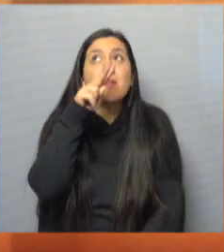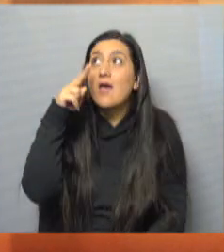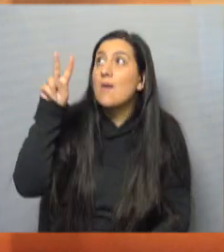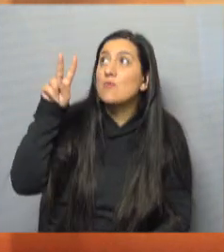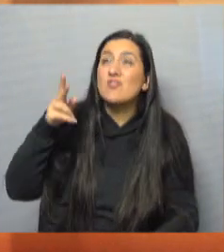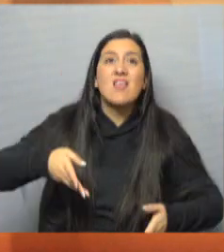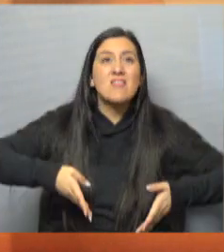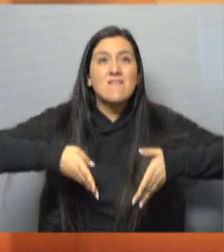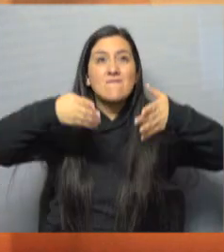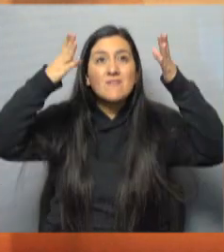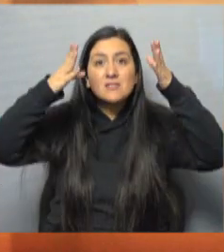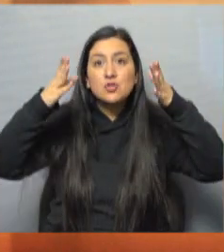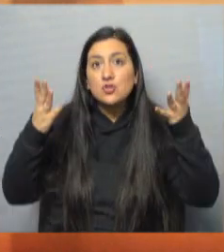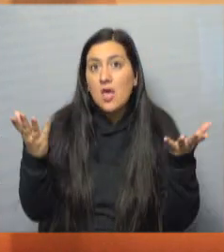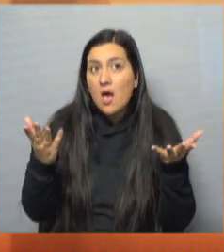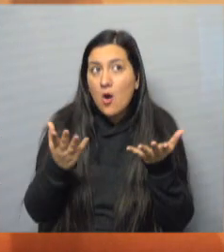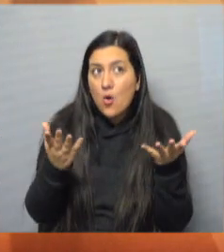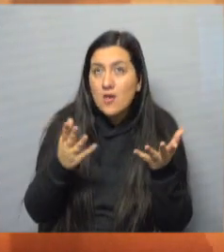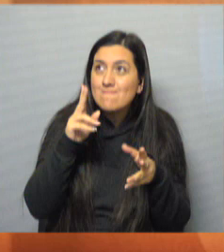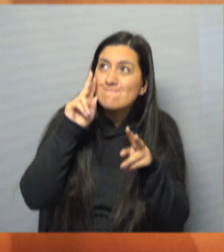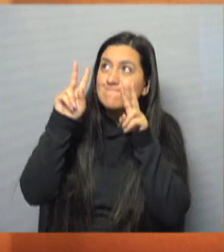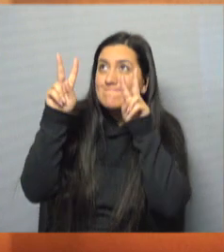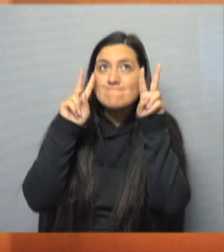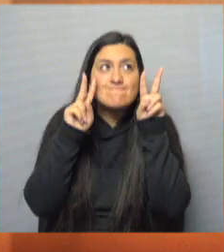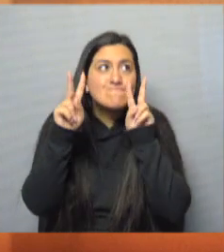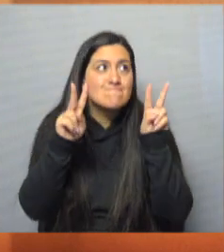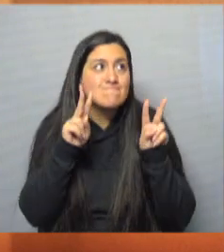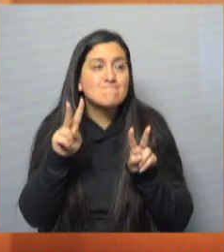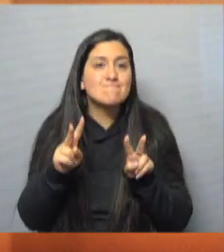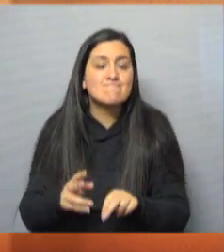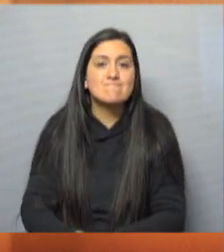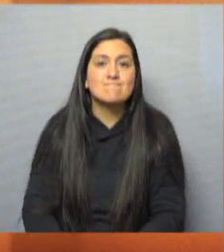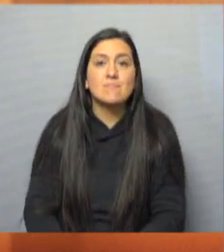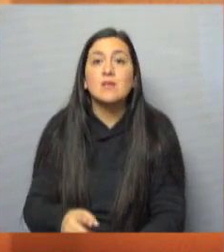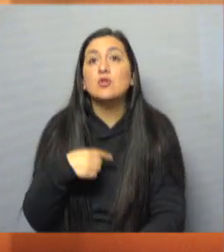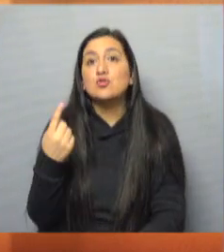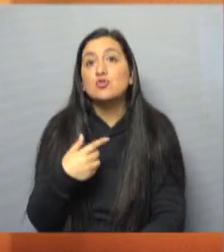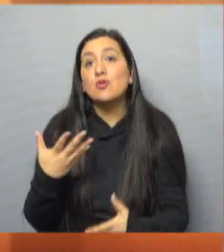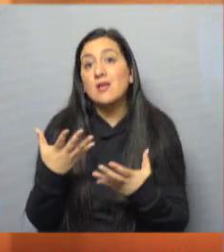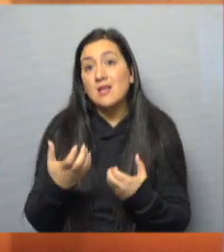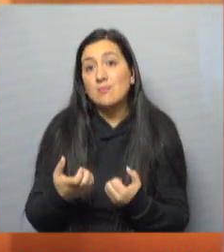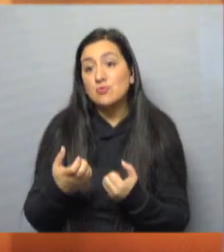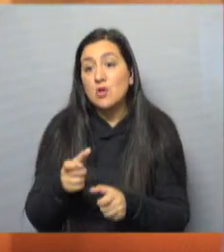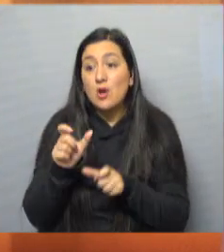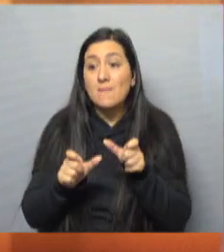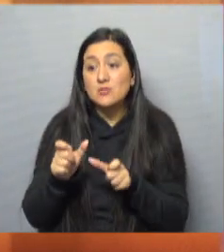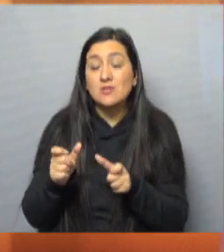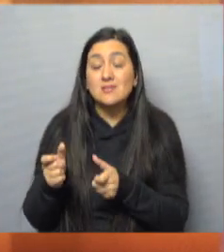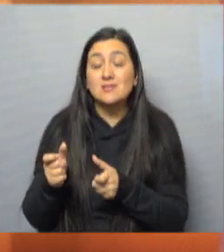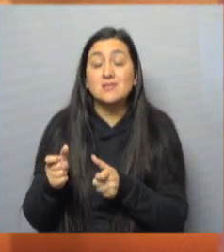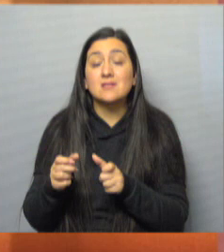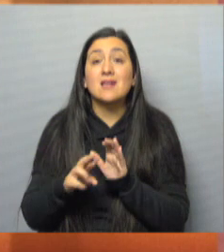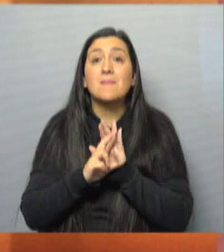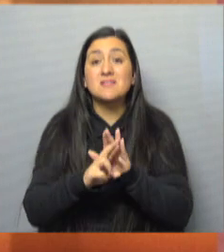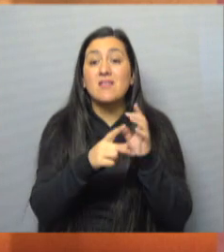estado actual y bueno nosotros queremos que en base a los los expositores que invitamos que representan diversas instituciones